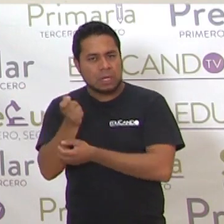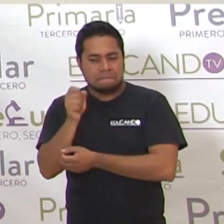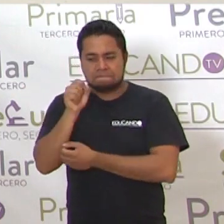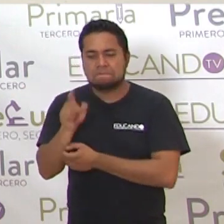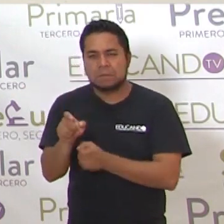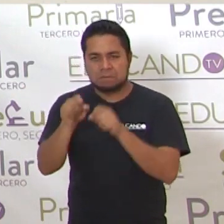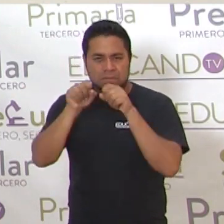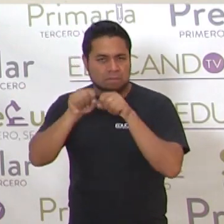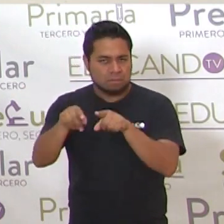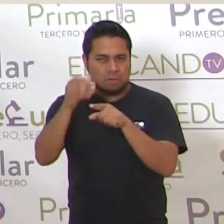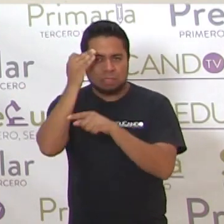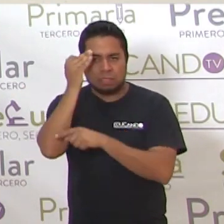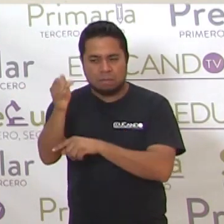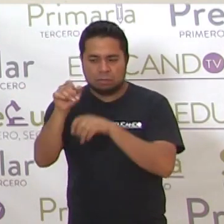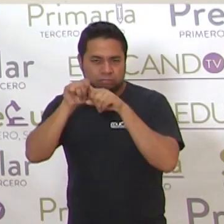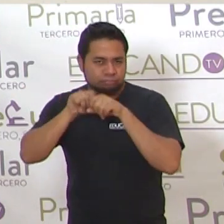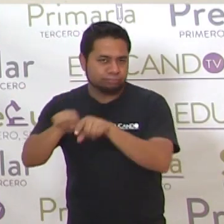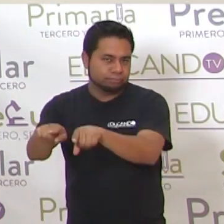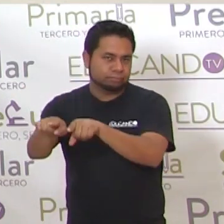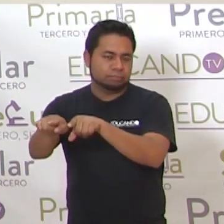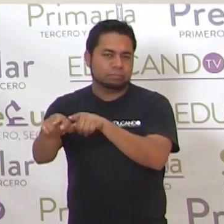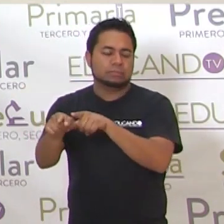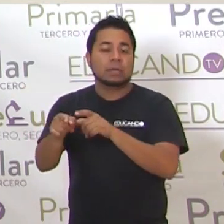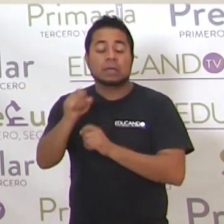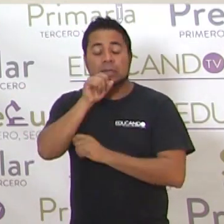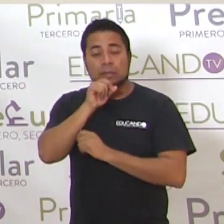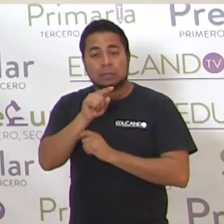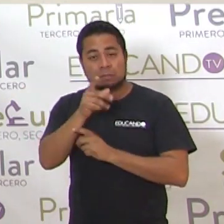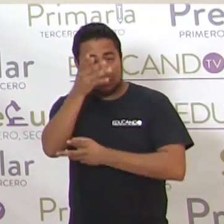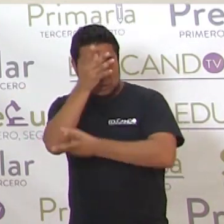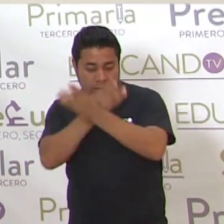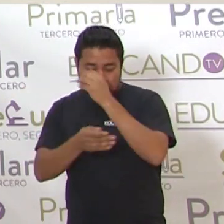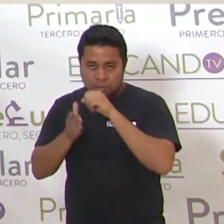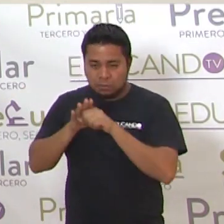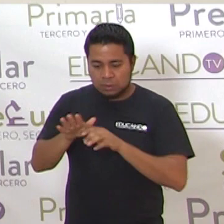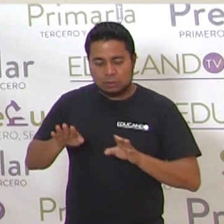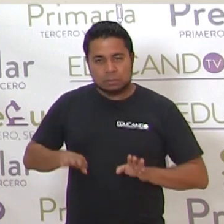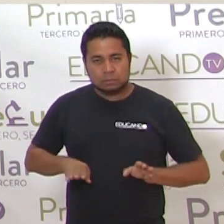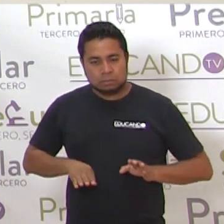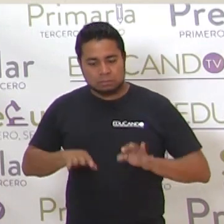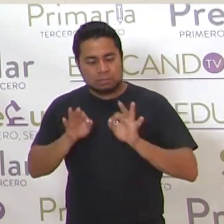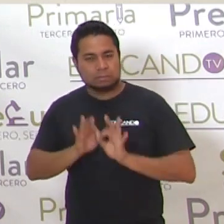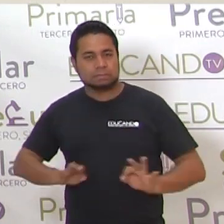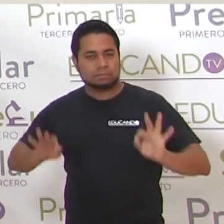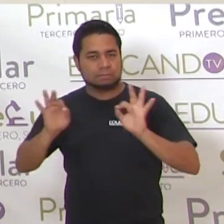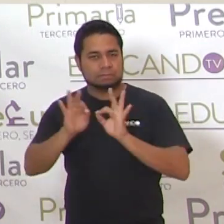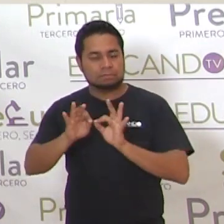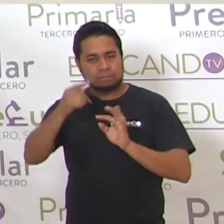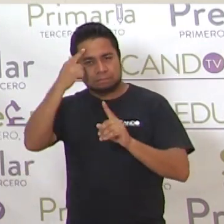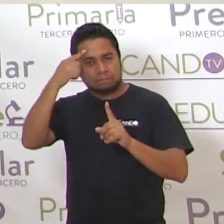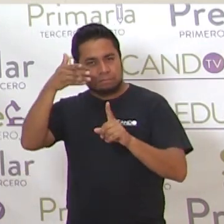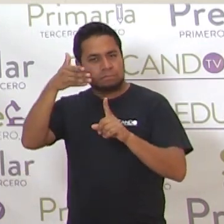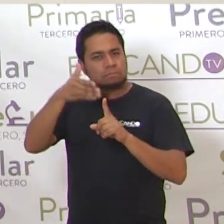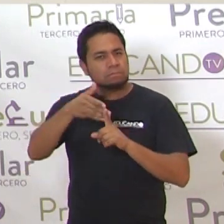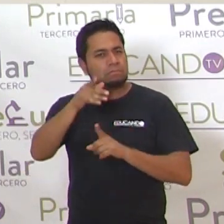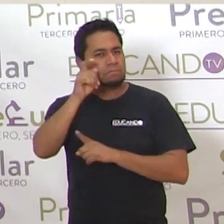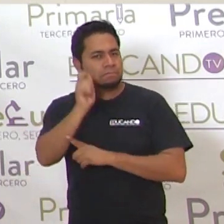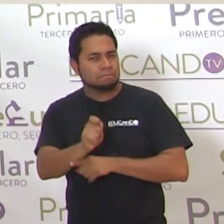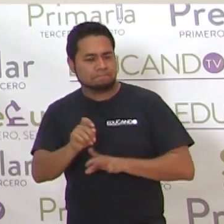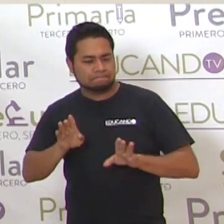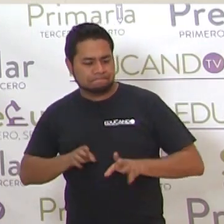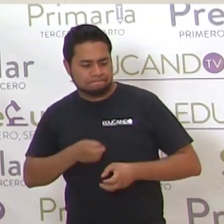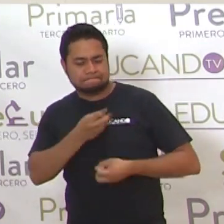instantánea también aprendimos algunas características importantes que definían y también valga la redundancia